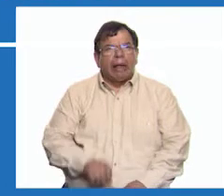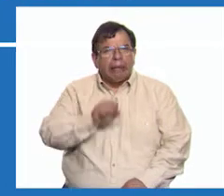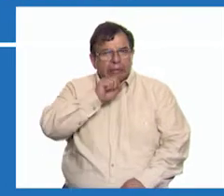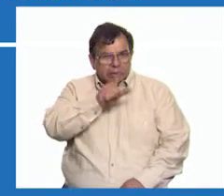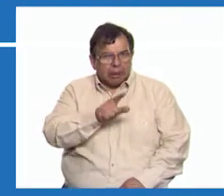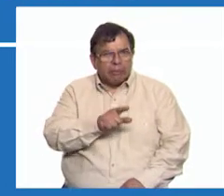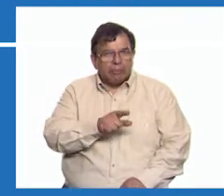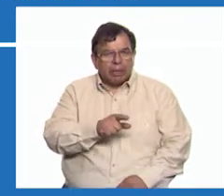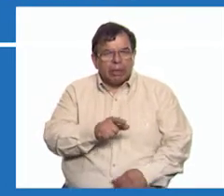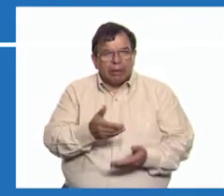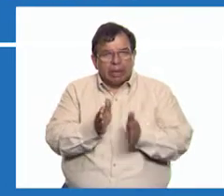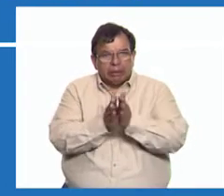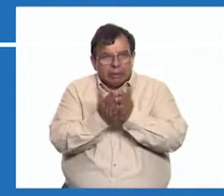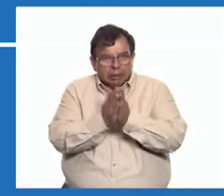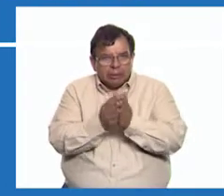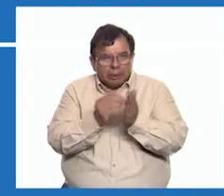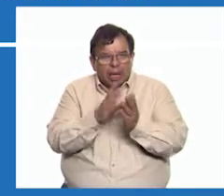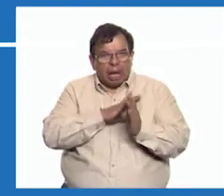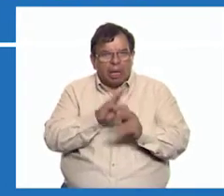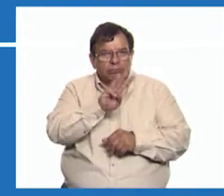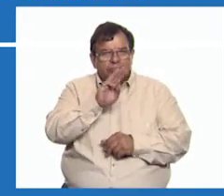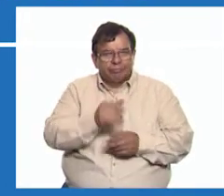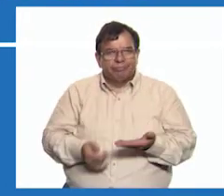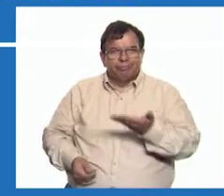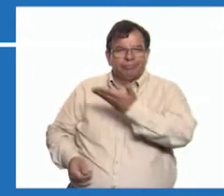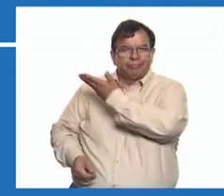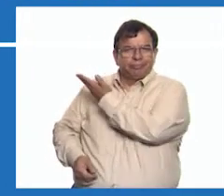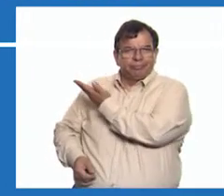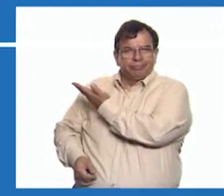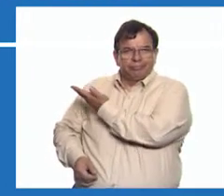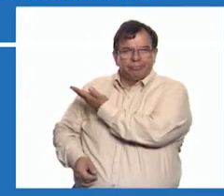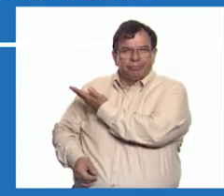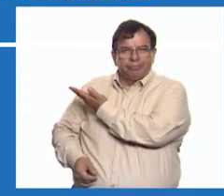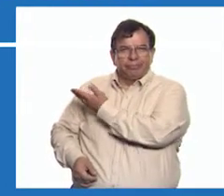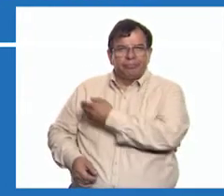También puedes encontrar los libros de texto en la página